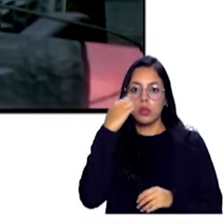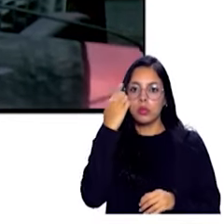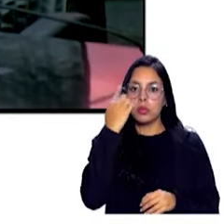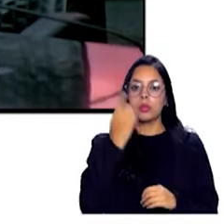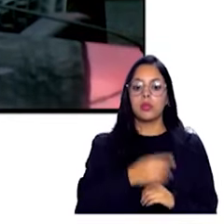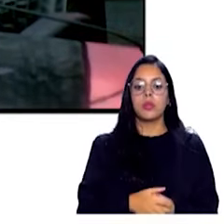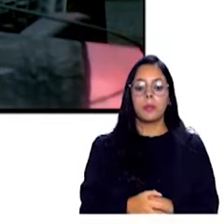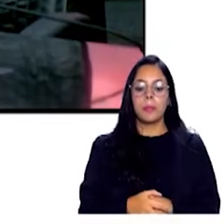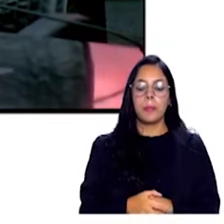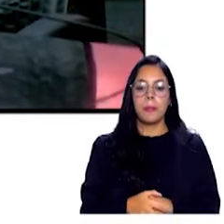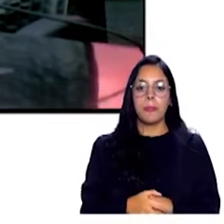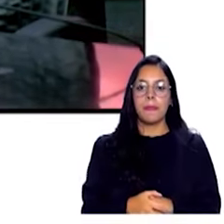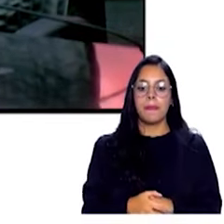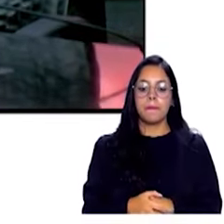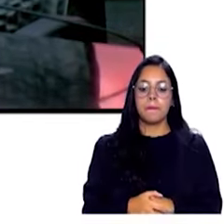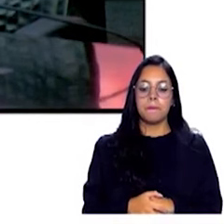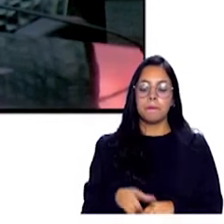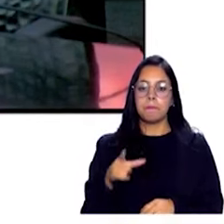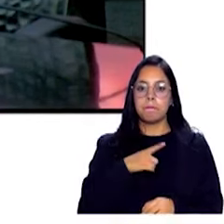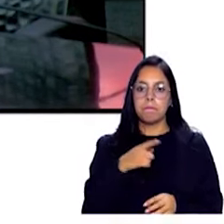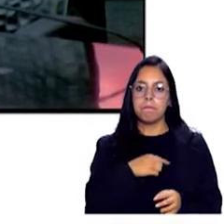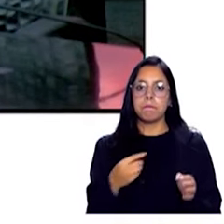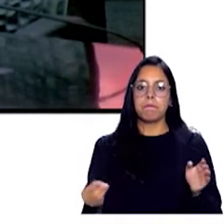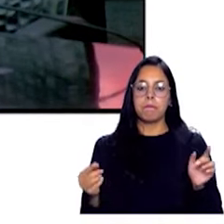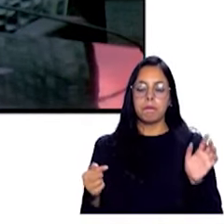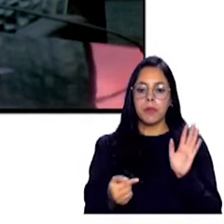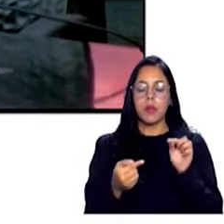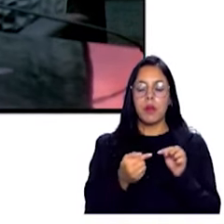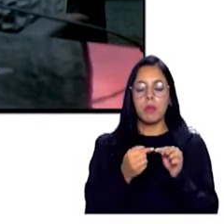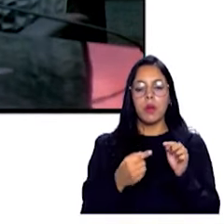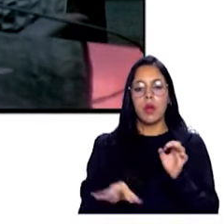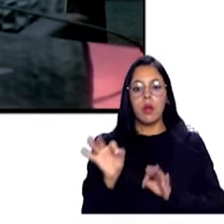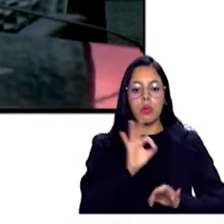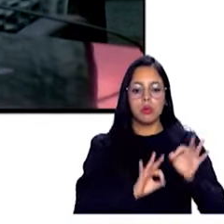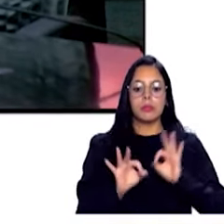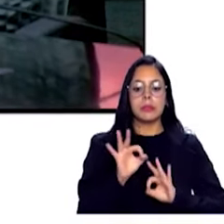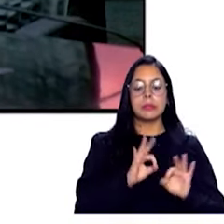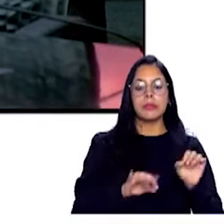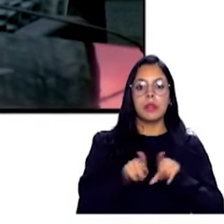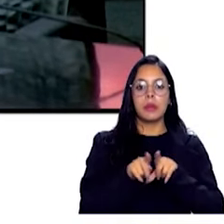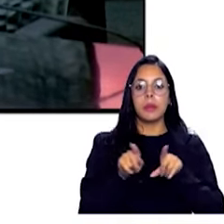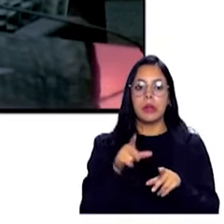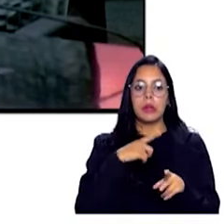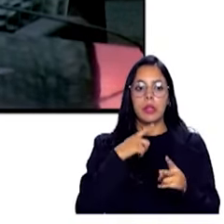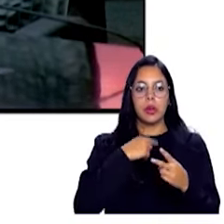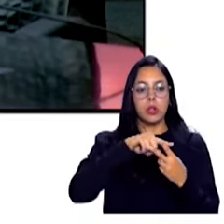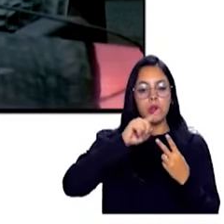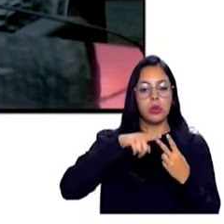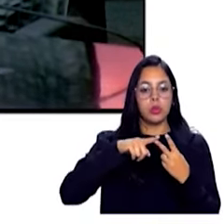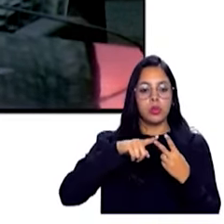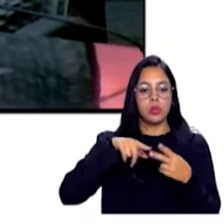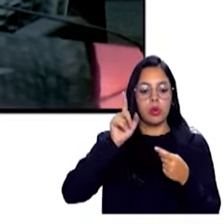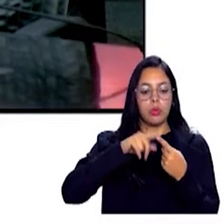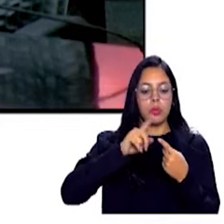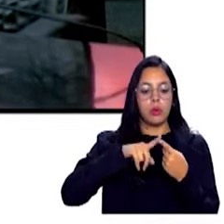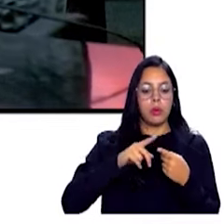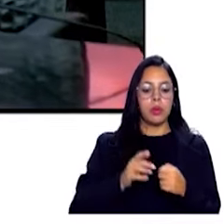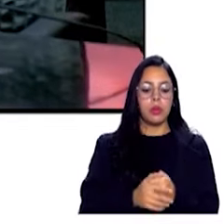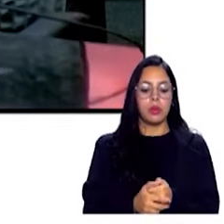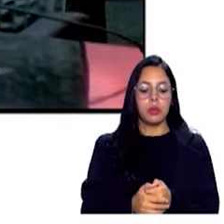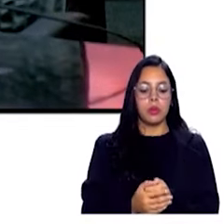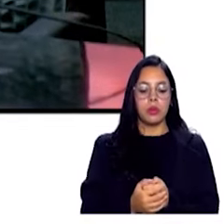aspectos que tambén me interesa poner manifiesto en primer en primer